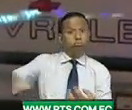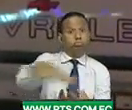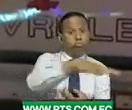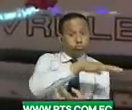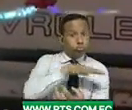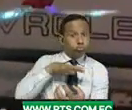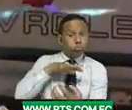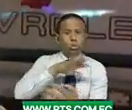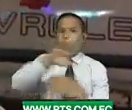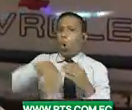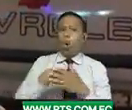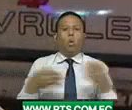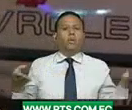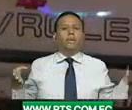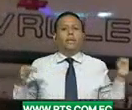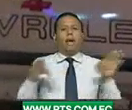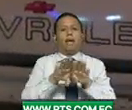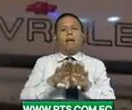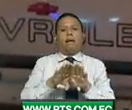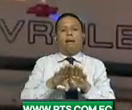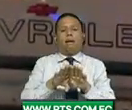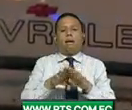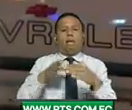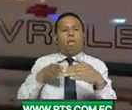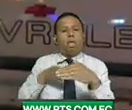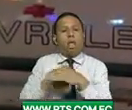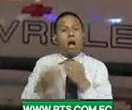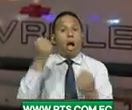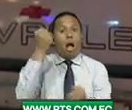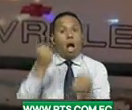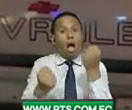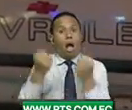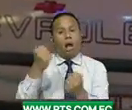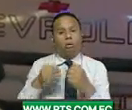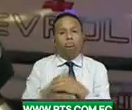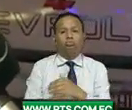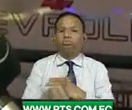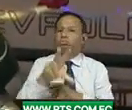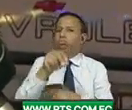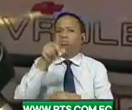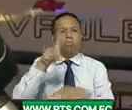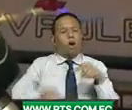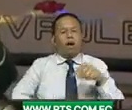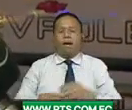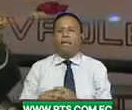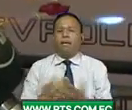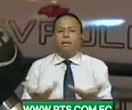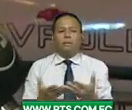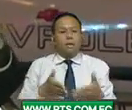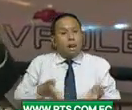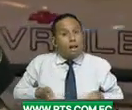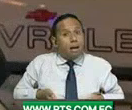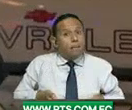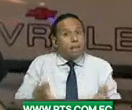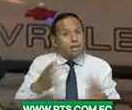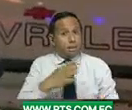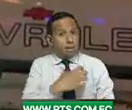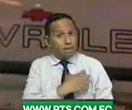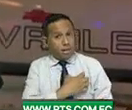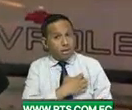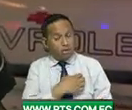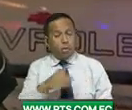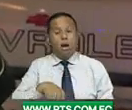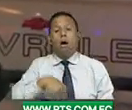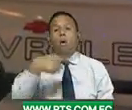Hay cierres en lo que es la avenida Barcelona, hay cierre en lo que es el